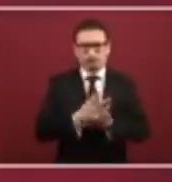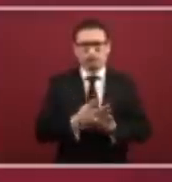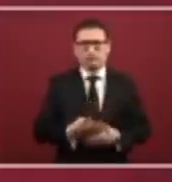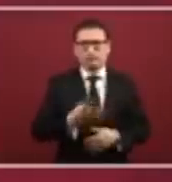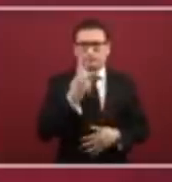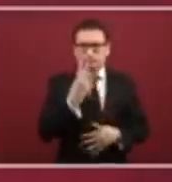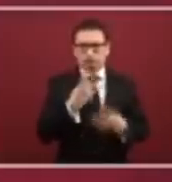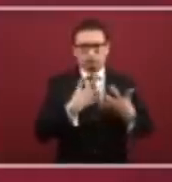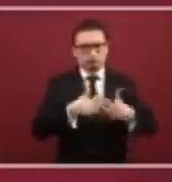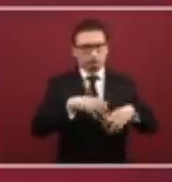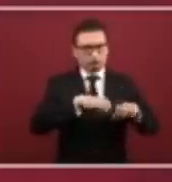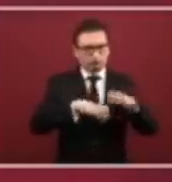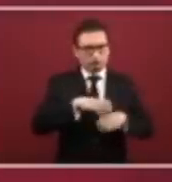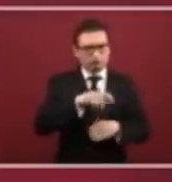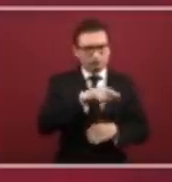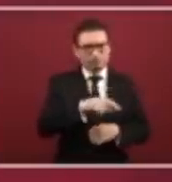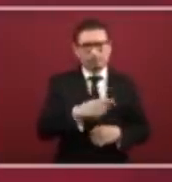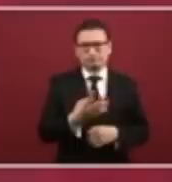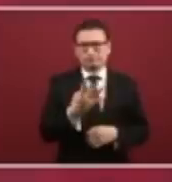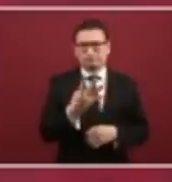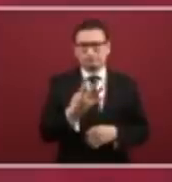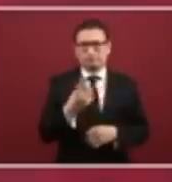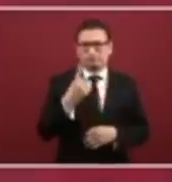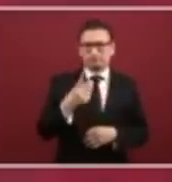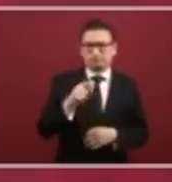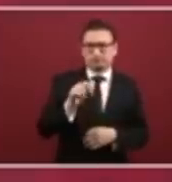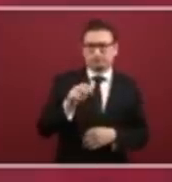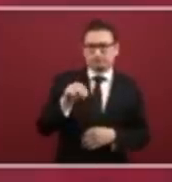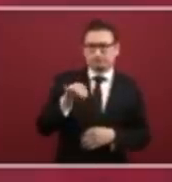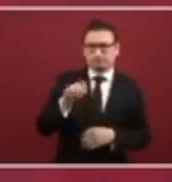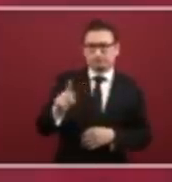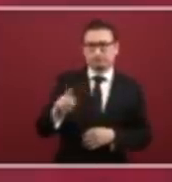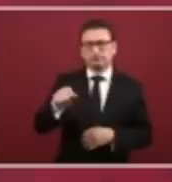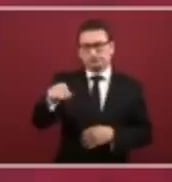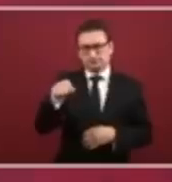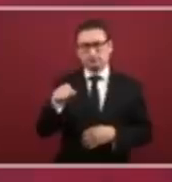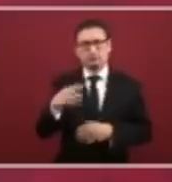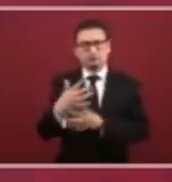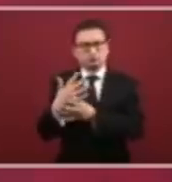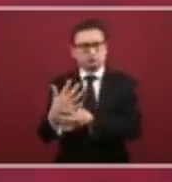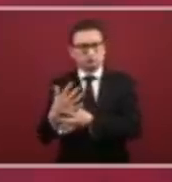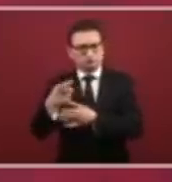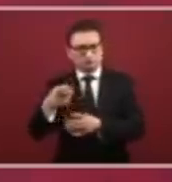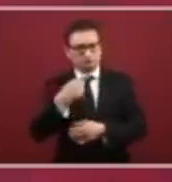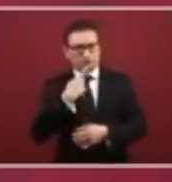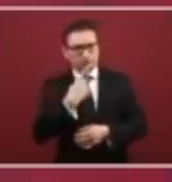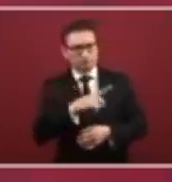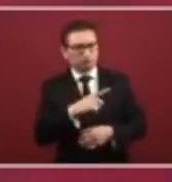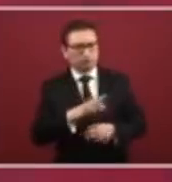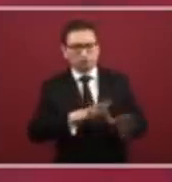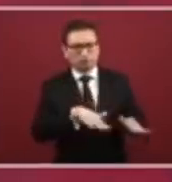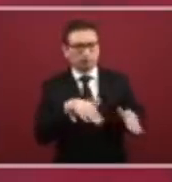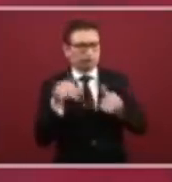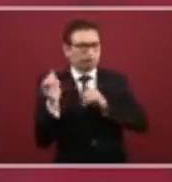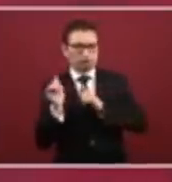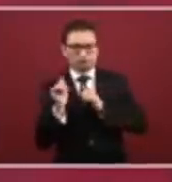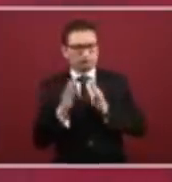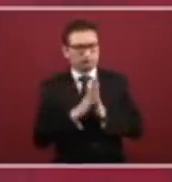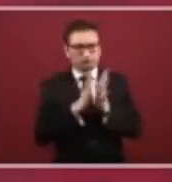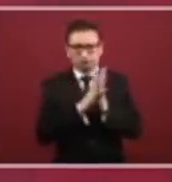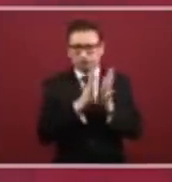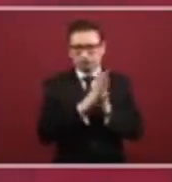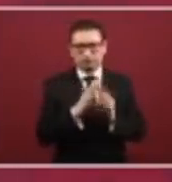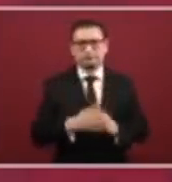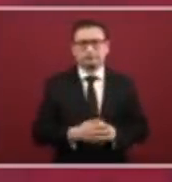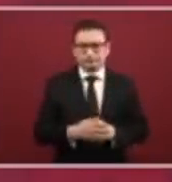4 empresas, la empresa Technip manifestó su declinación a participar